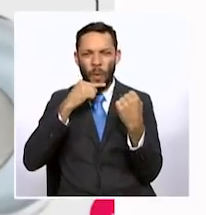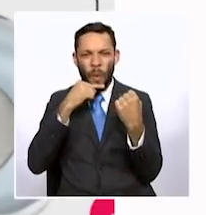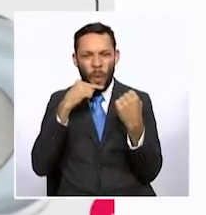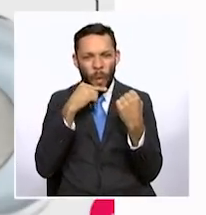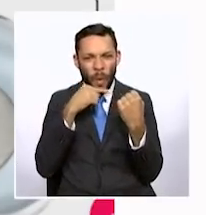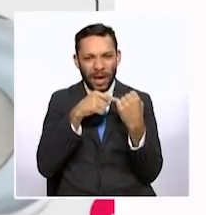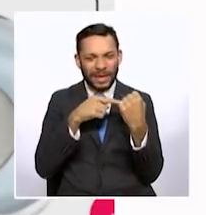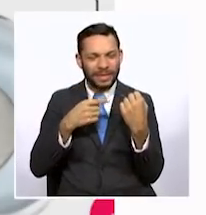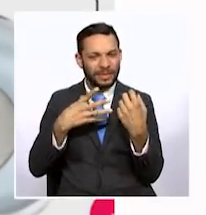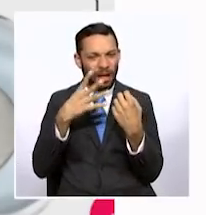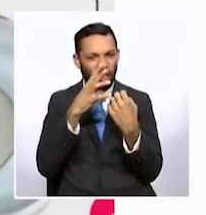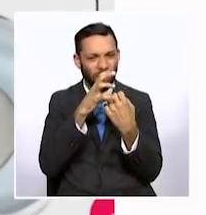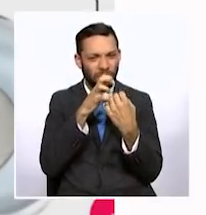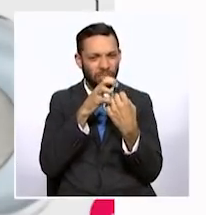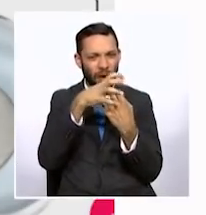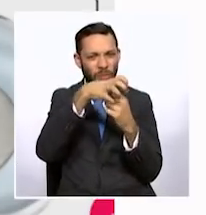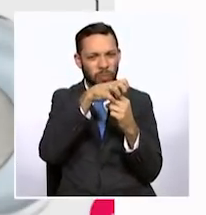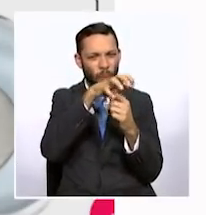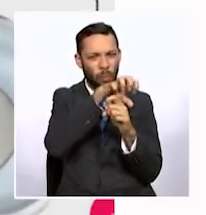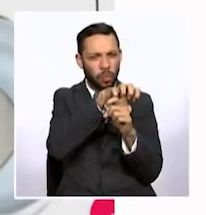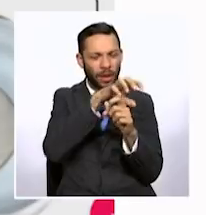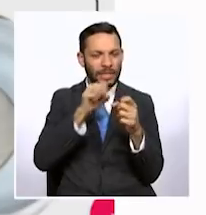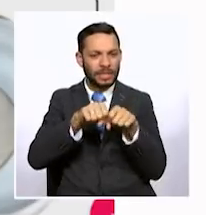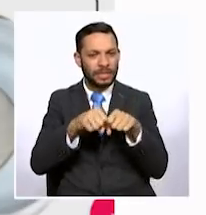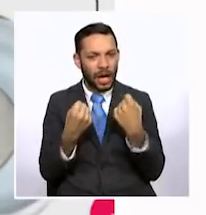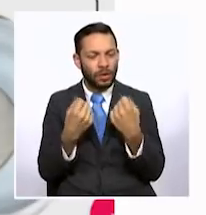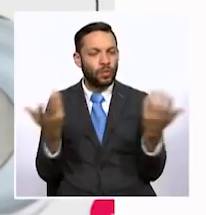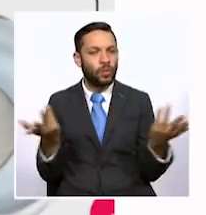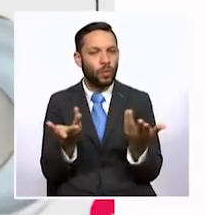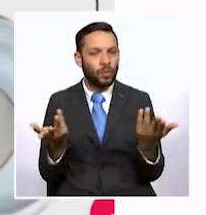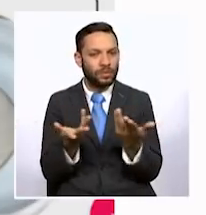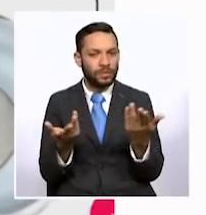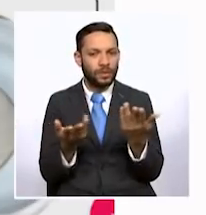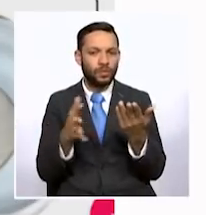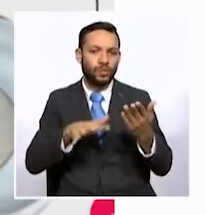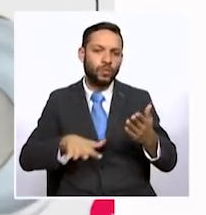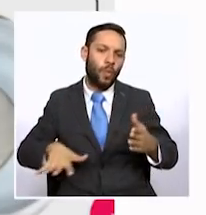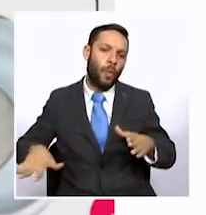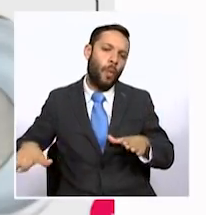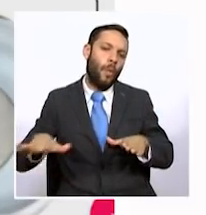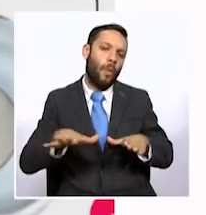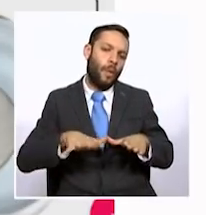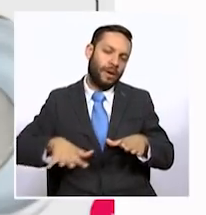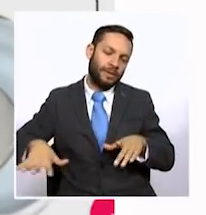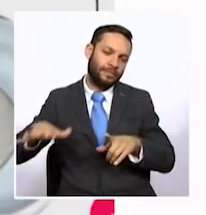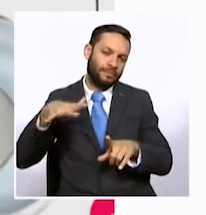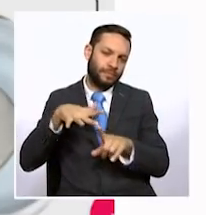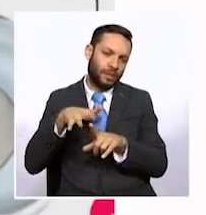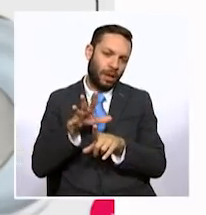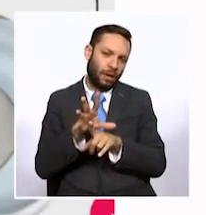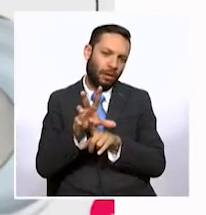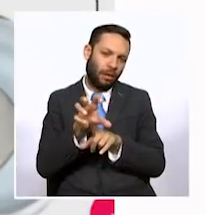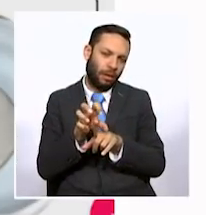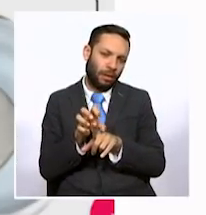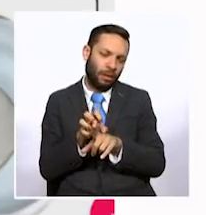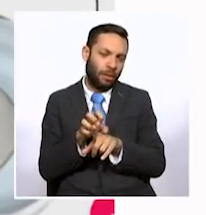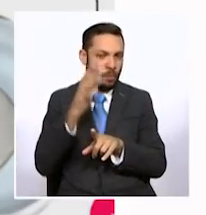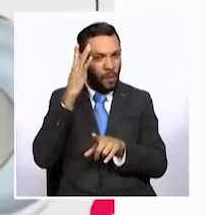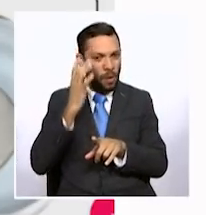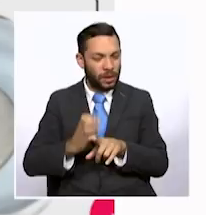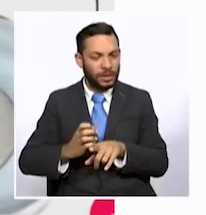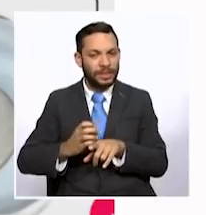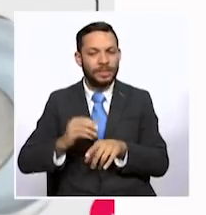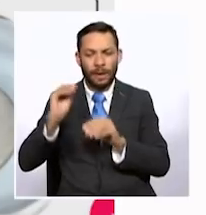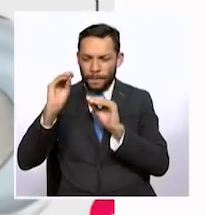el color, estas lesiones que vemos acá son zonas puntuales de desgaste articular y por eso es que se caracteriza la artrosis, porque hay lesiones